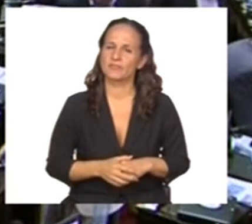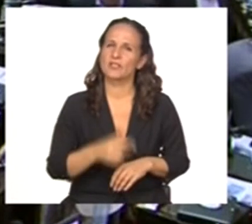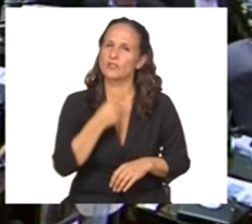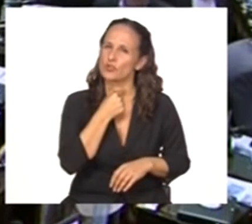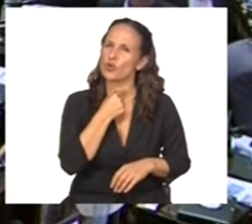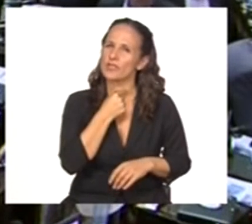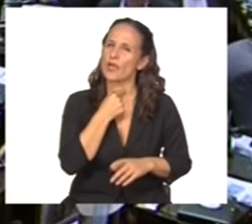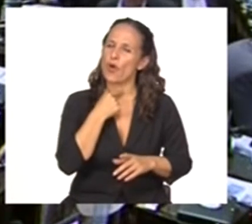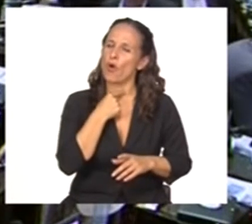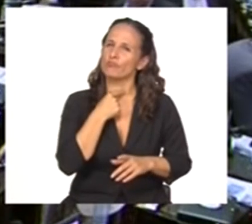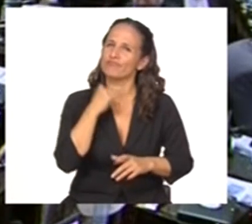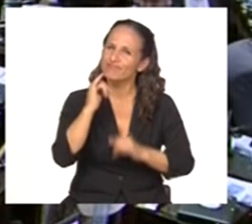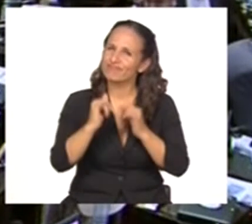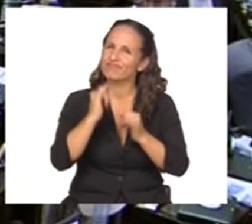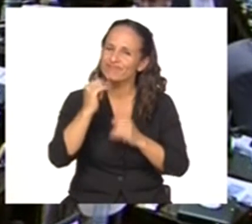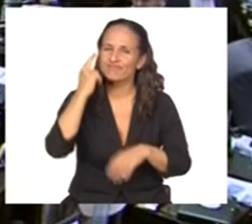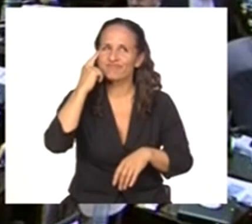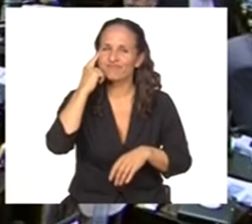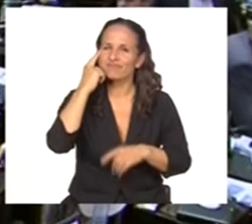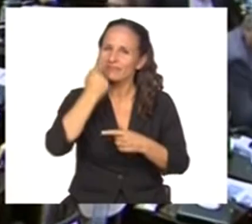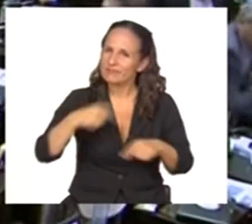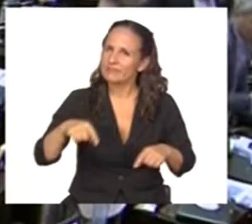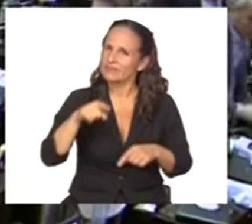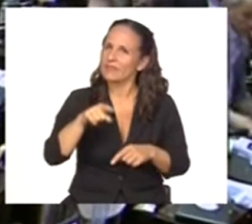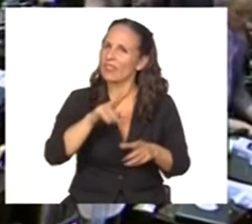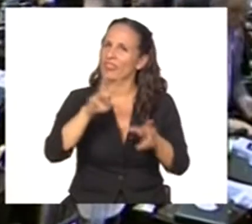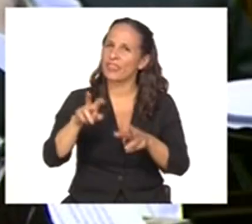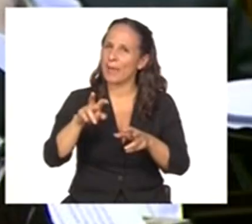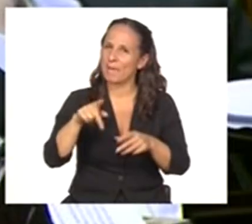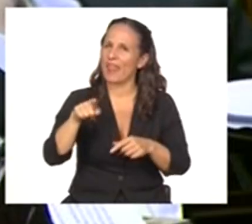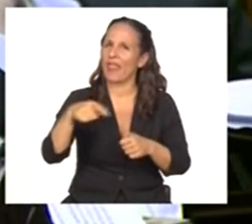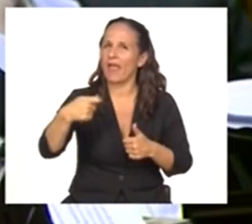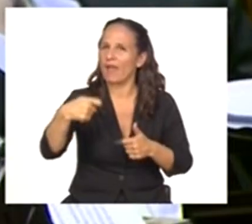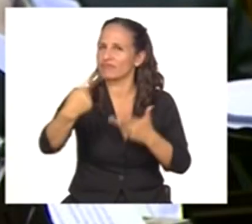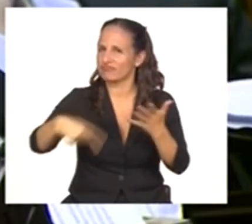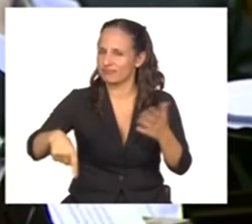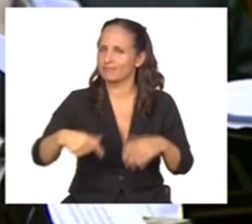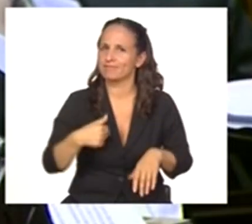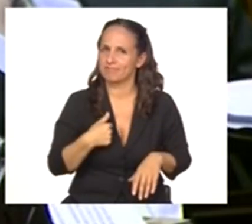hacer varias reflexiones con respecto al tema, estos temas previsionales. Me ha tocado